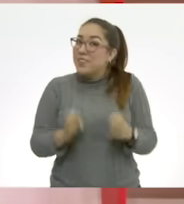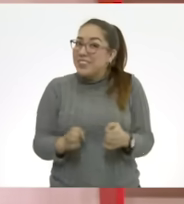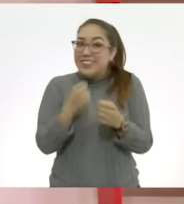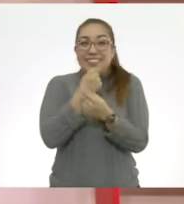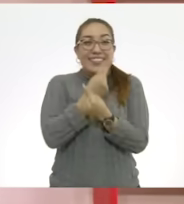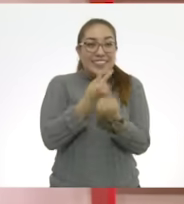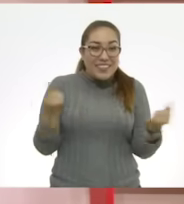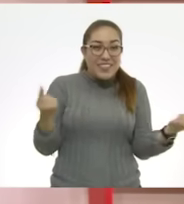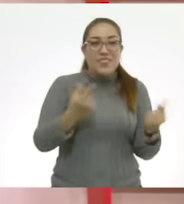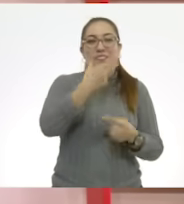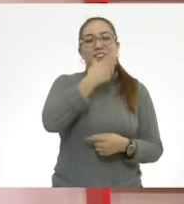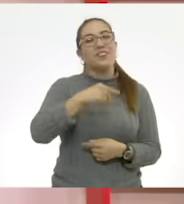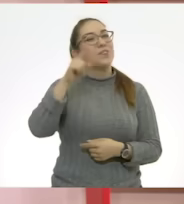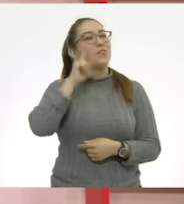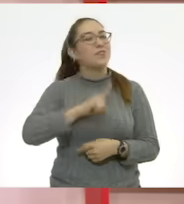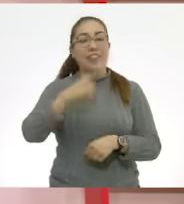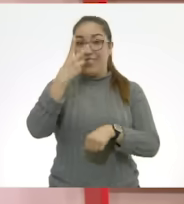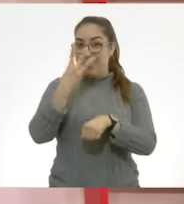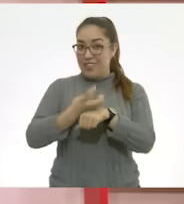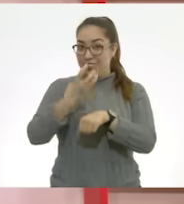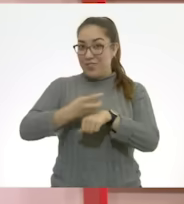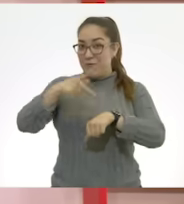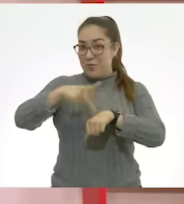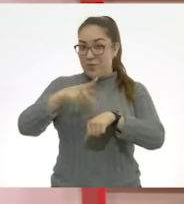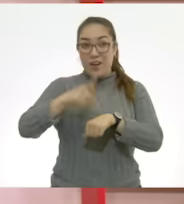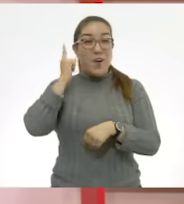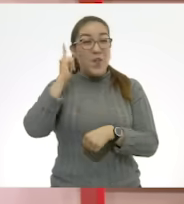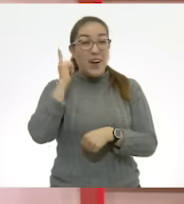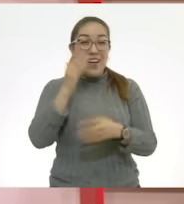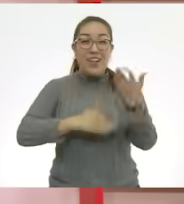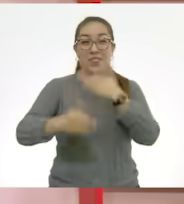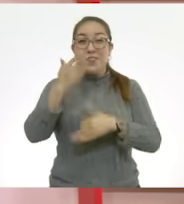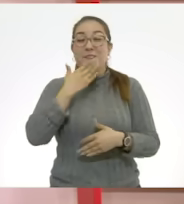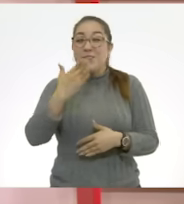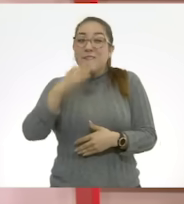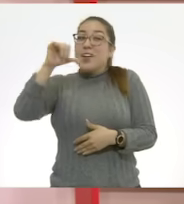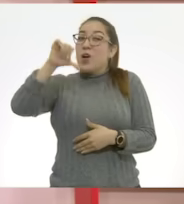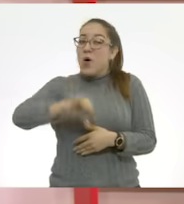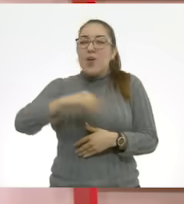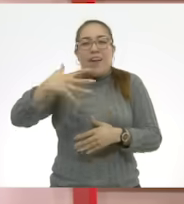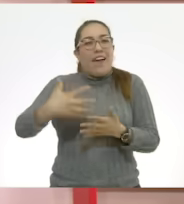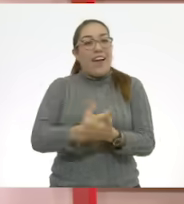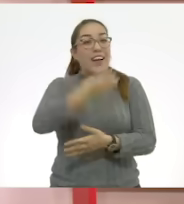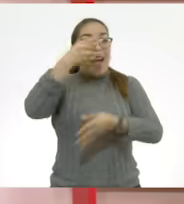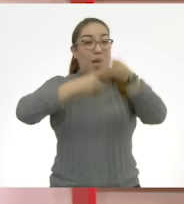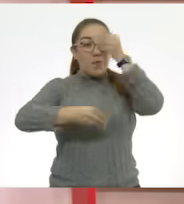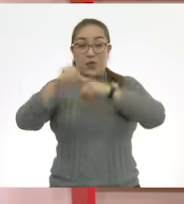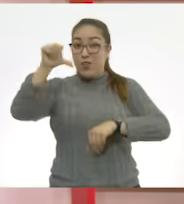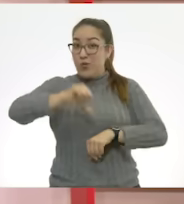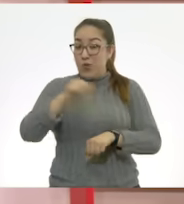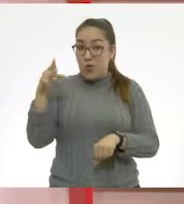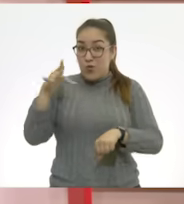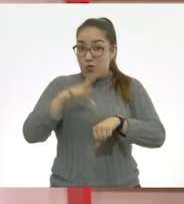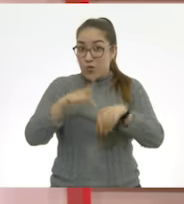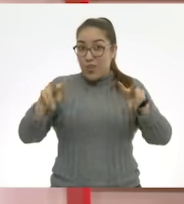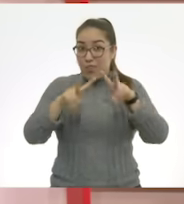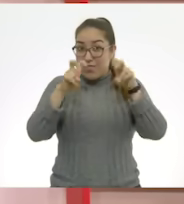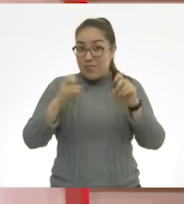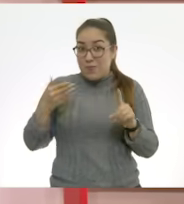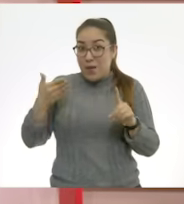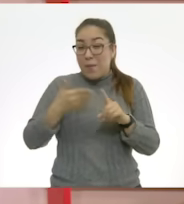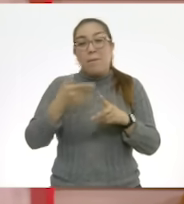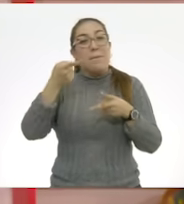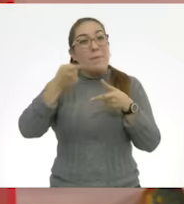niñas y niños de tercer grado de primaria. Espero que muy bien y con muchas ganas de aprender porque hoy nos toca matemáticas. Me quité